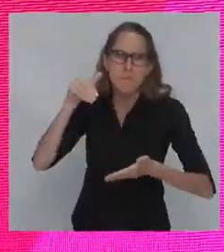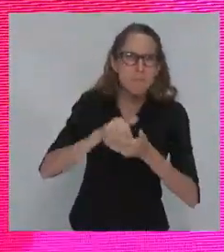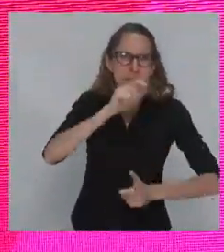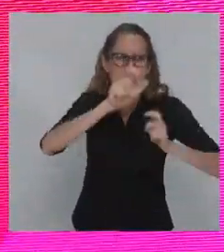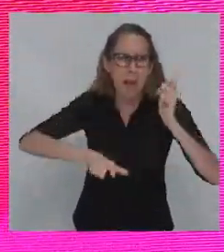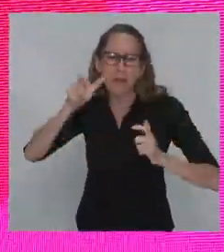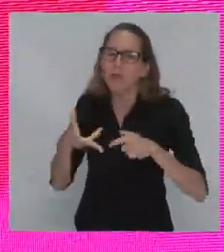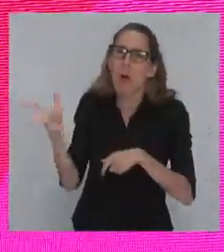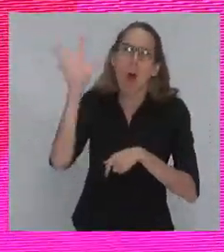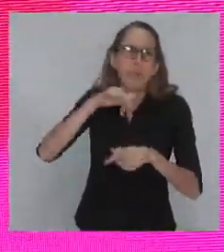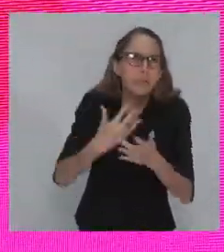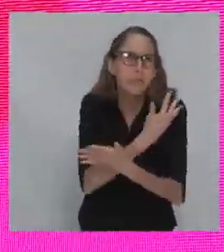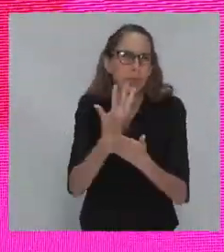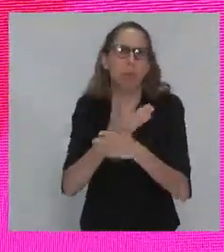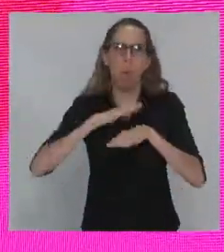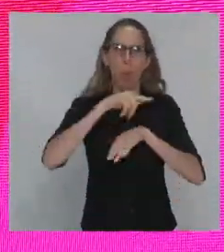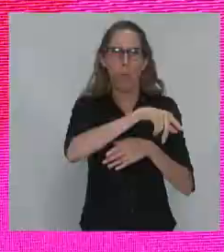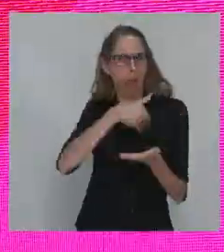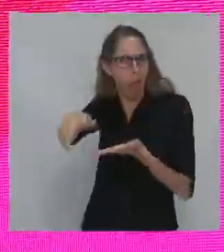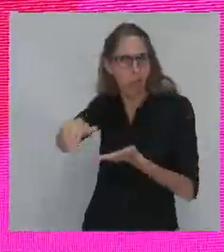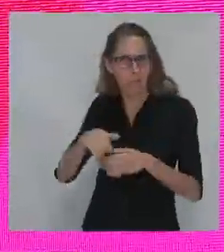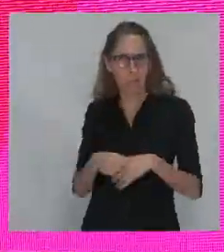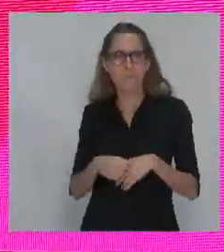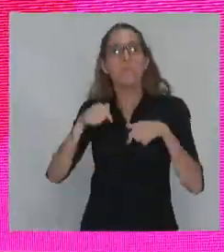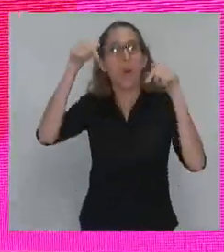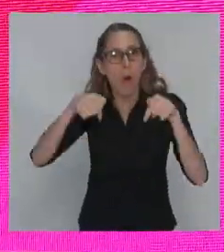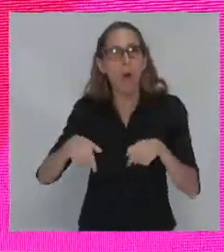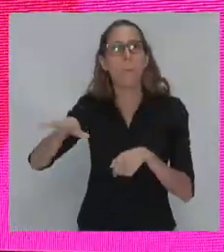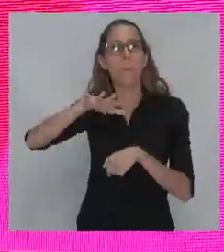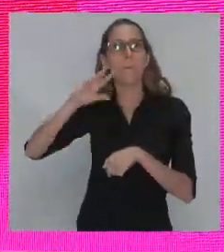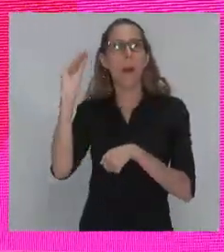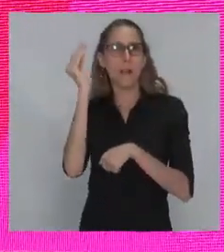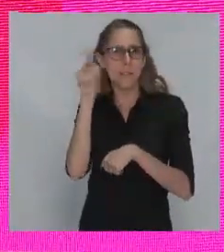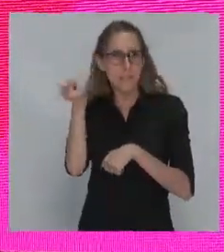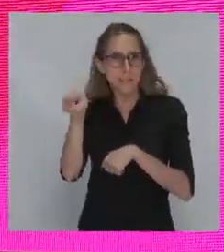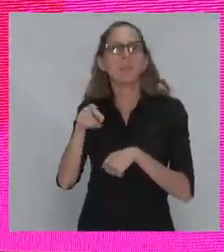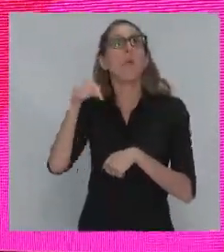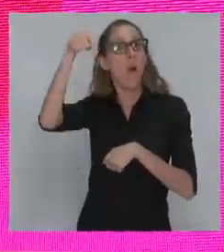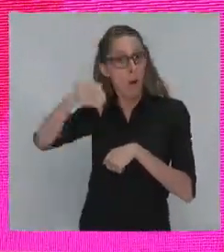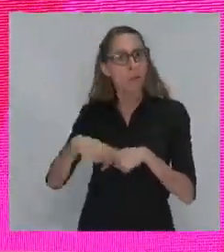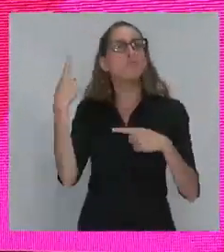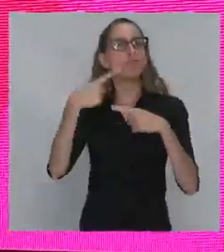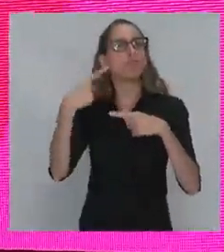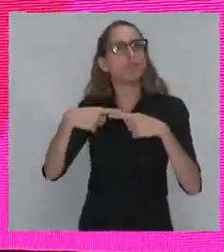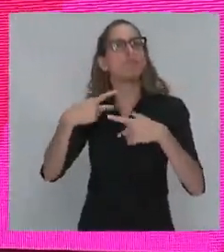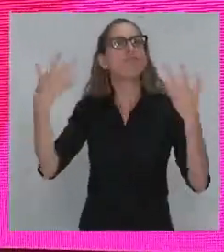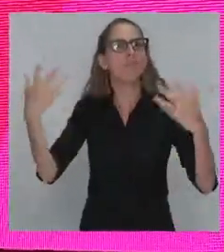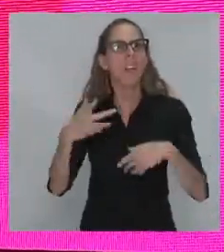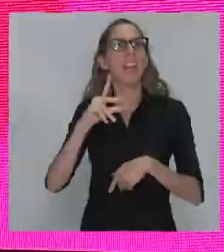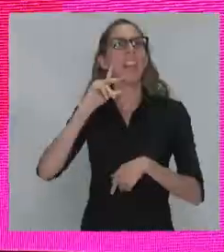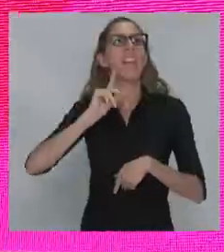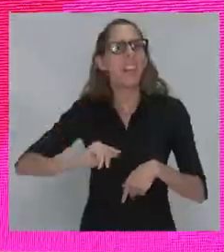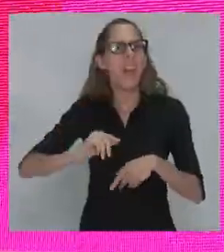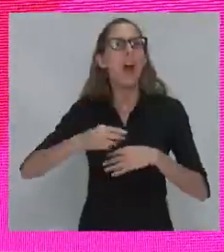días. Hoy, en Brasil, se festeja el Día de la